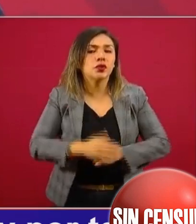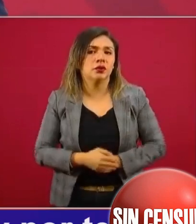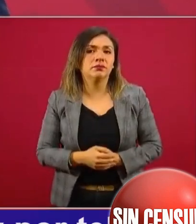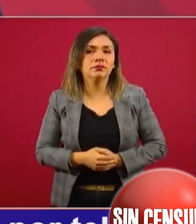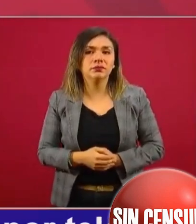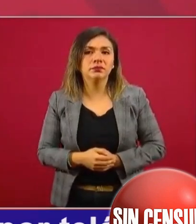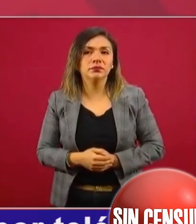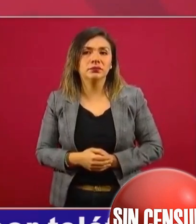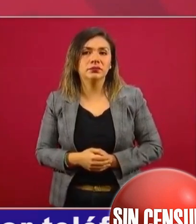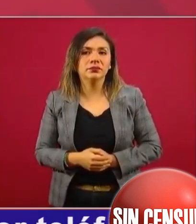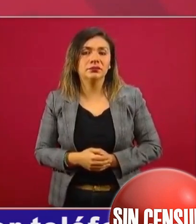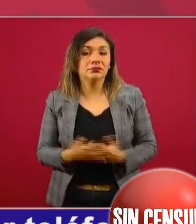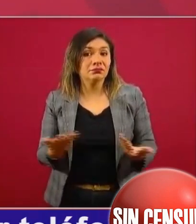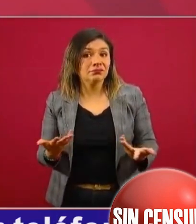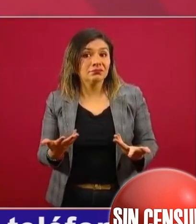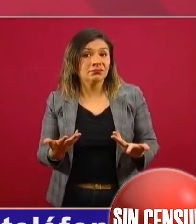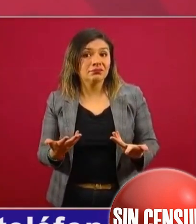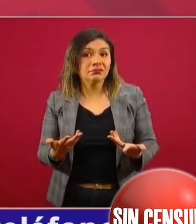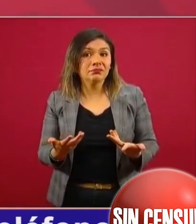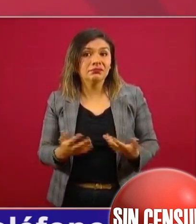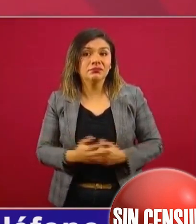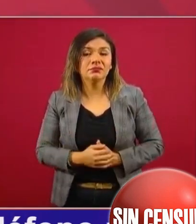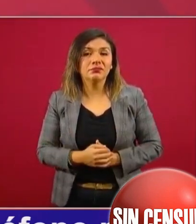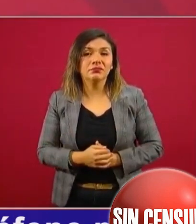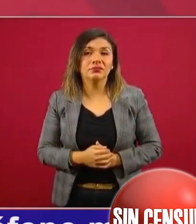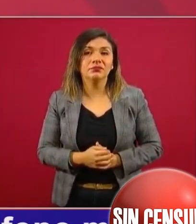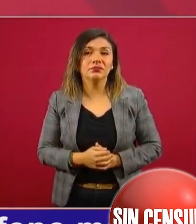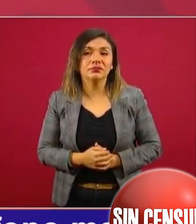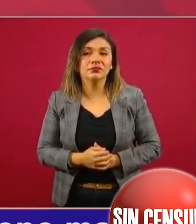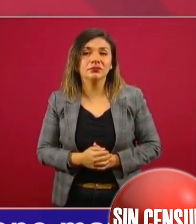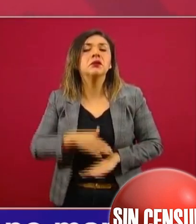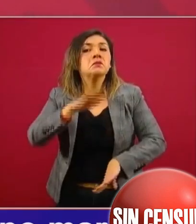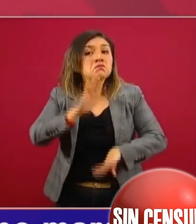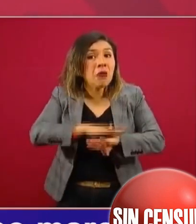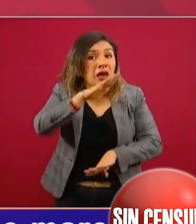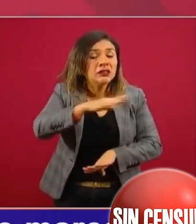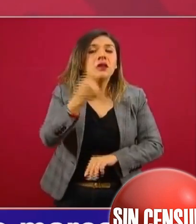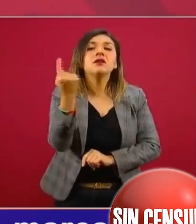más que los de mayor edad.